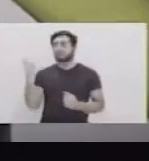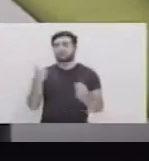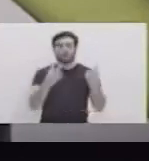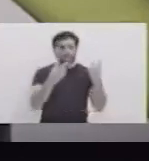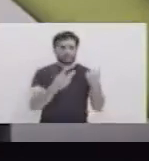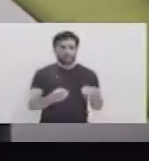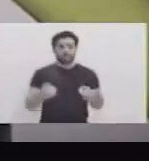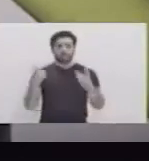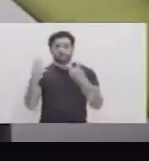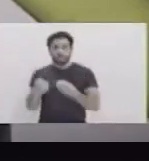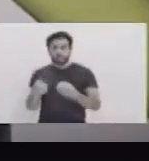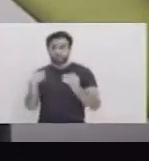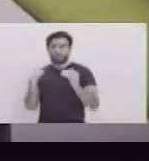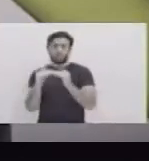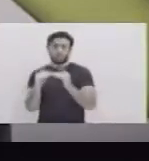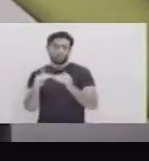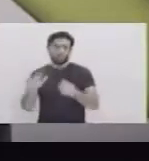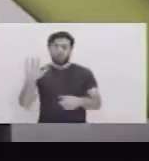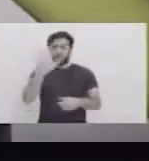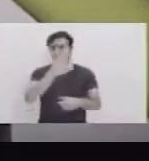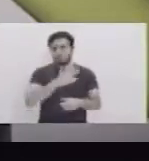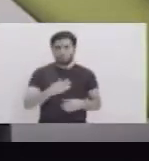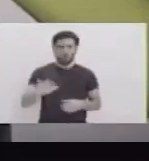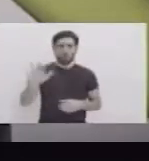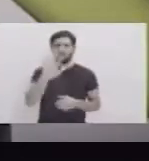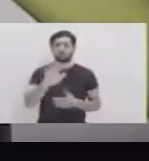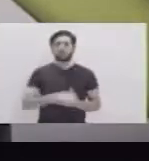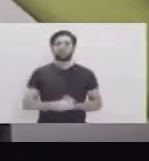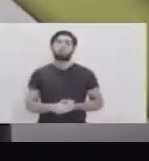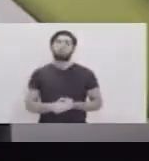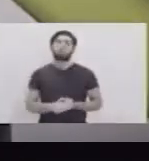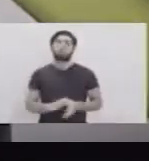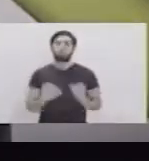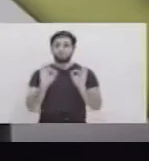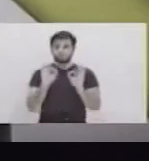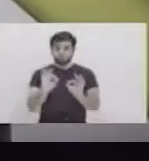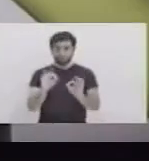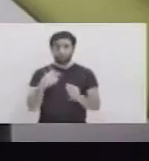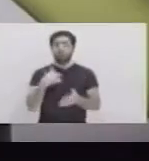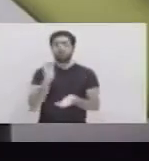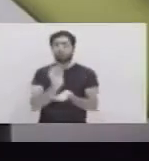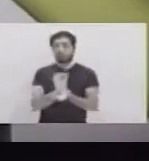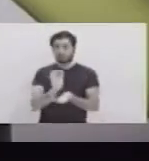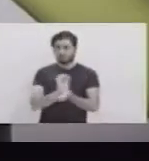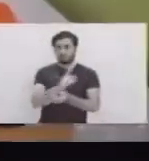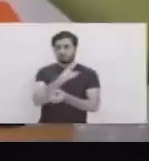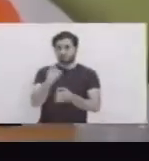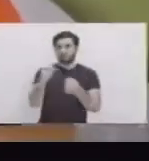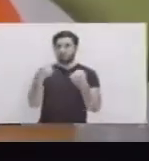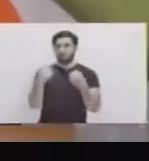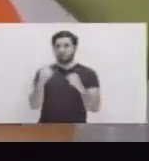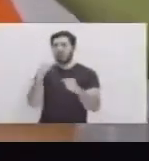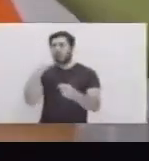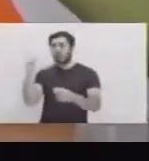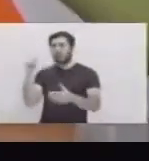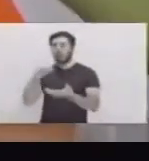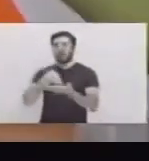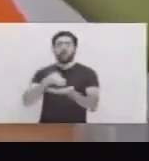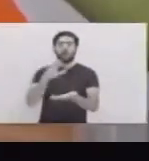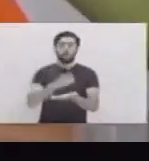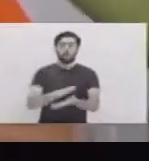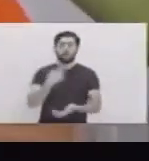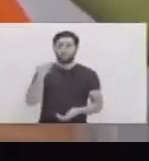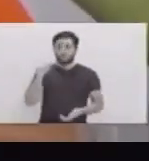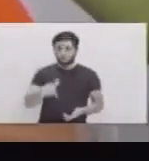centro y es una repetición del diseño en la misma proporción el tamaño. Bueno, espero